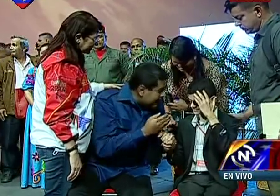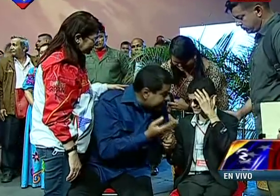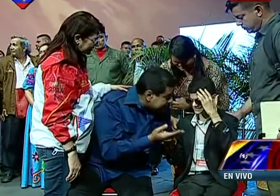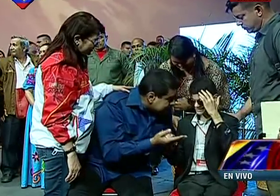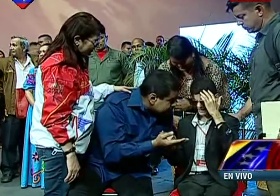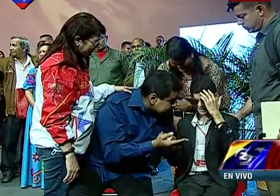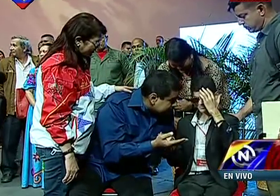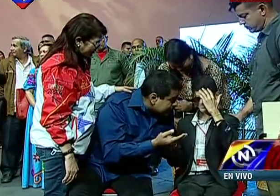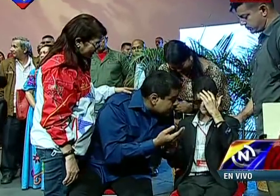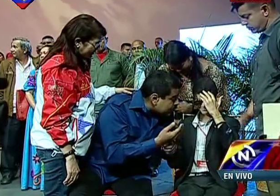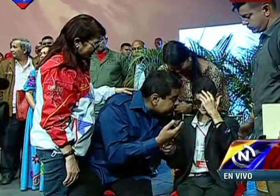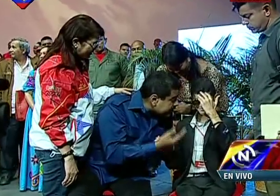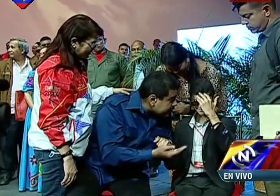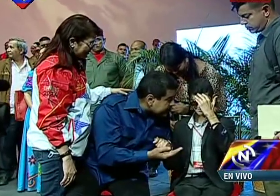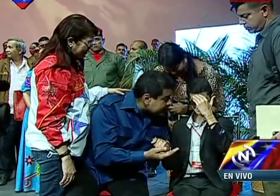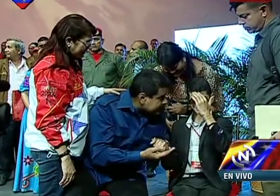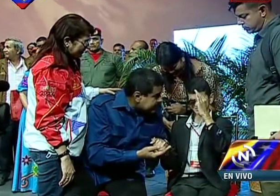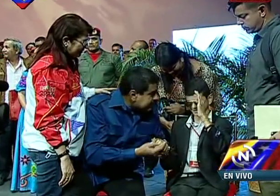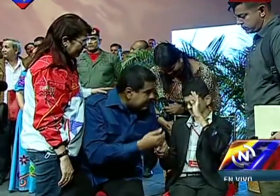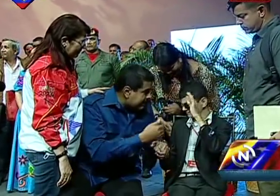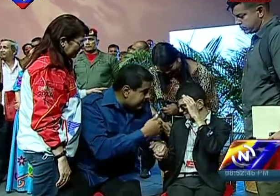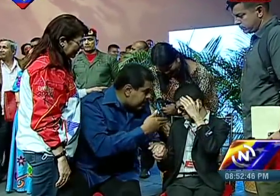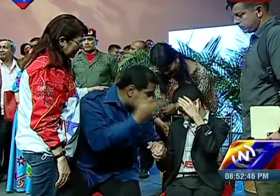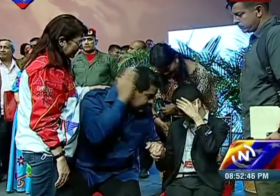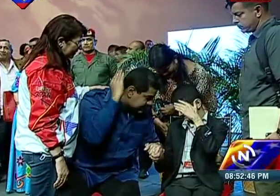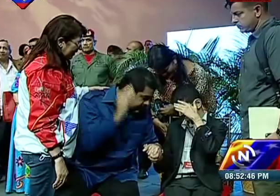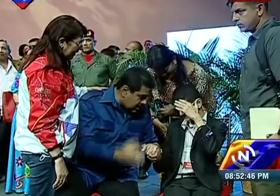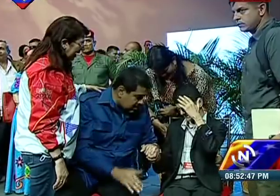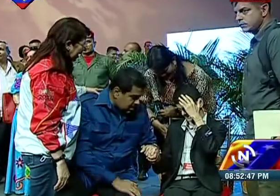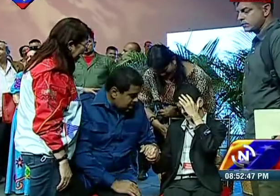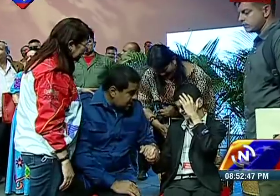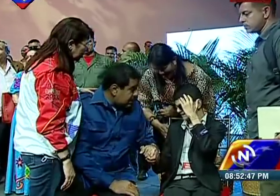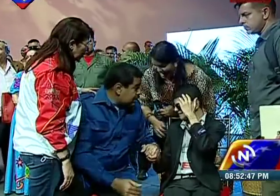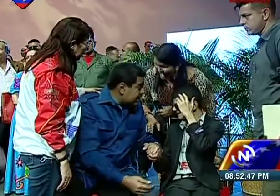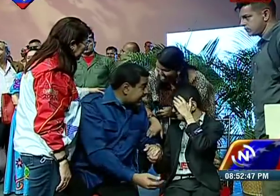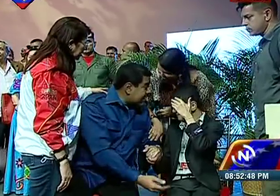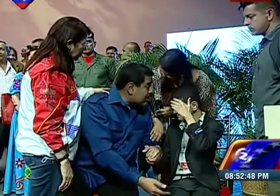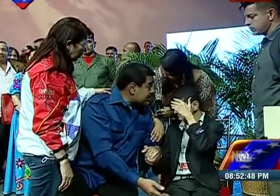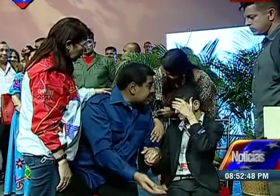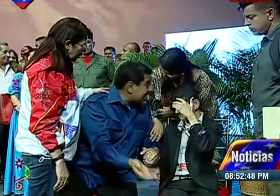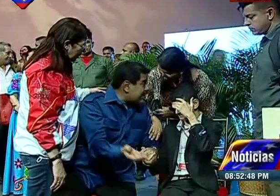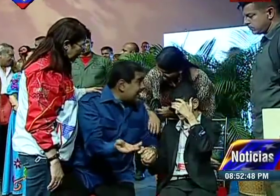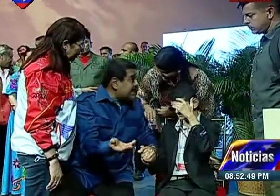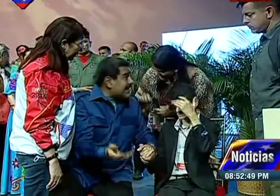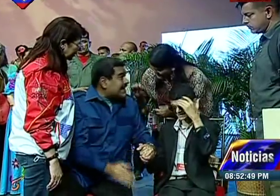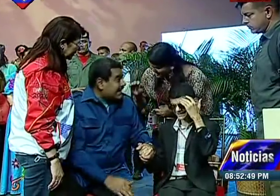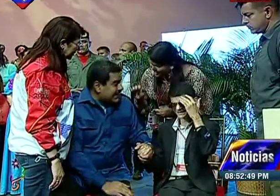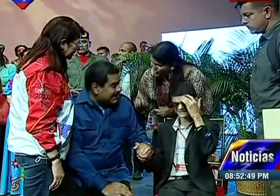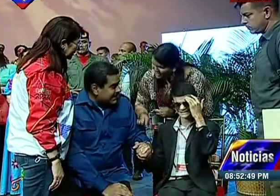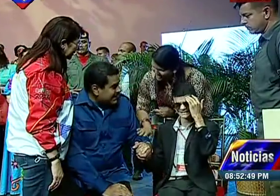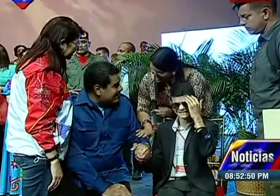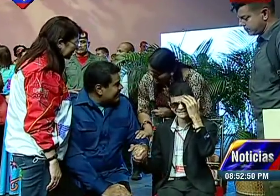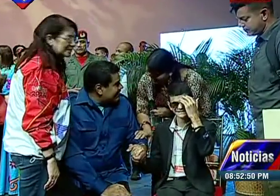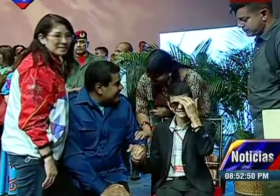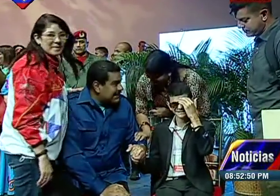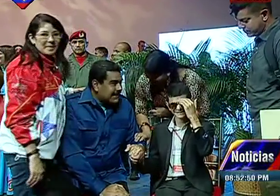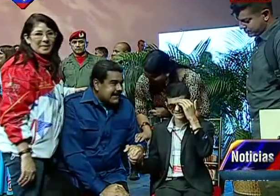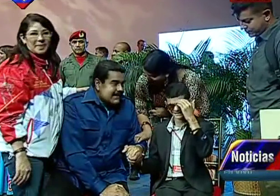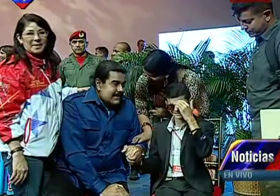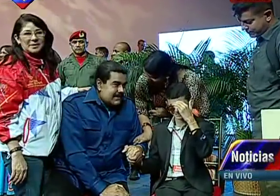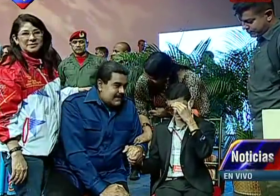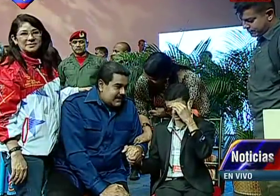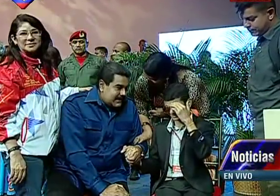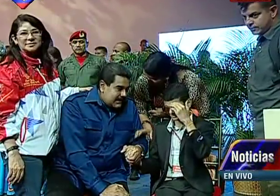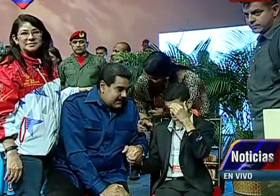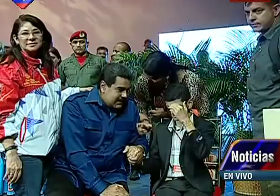la revolución bolivariana. Por último, el jefe de Estado invitó a todo el pueblo venezolano para el próximo sábado a la gran